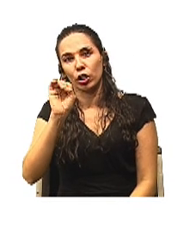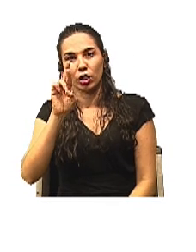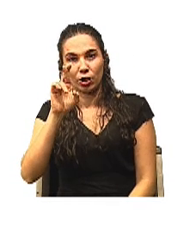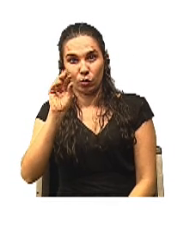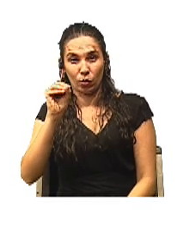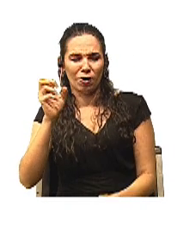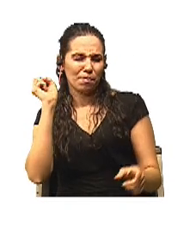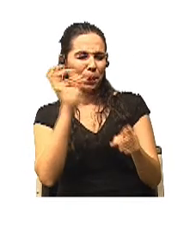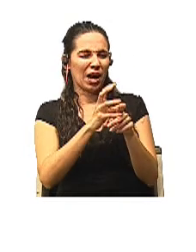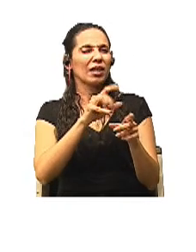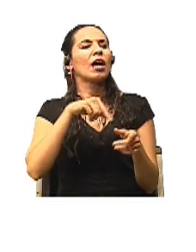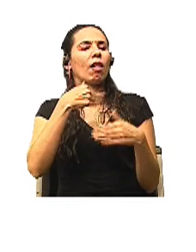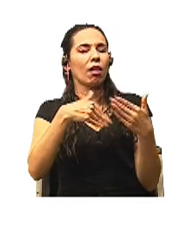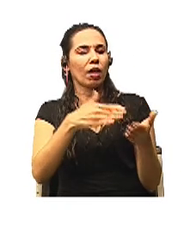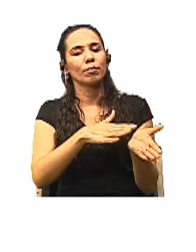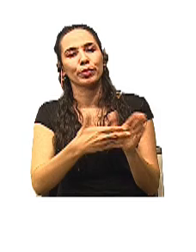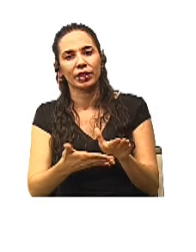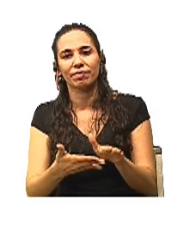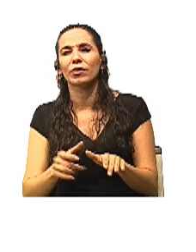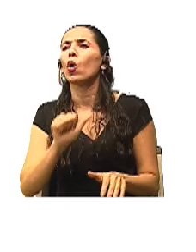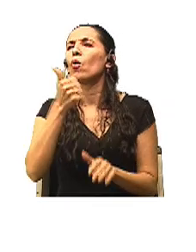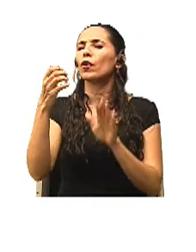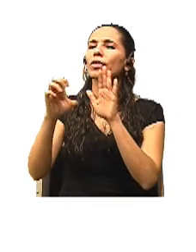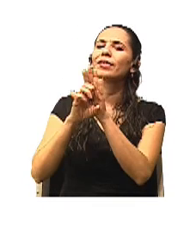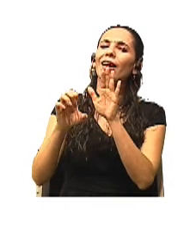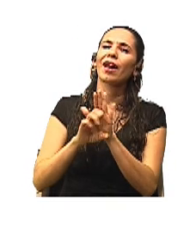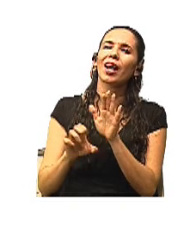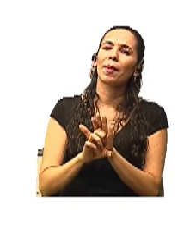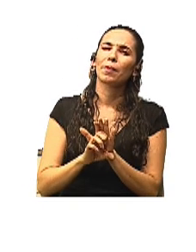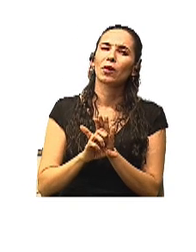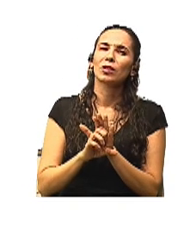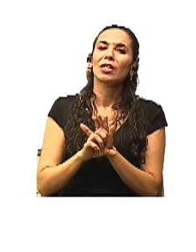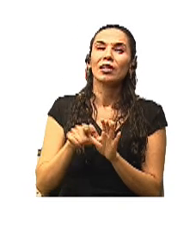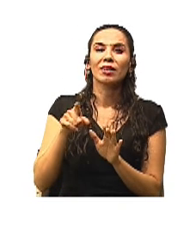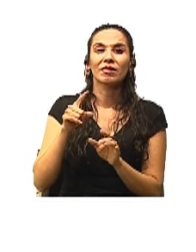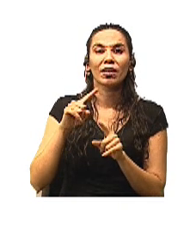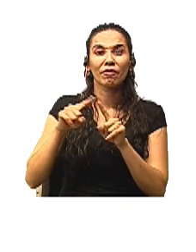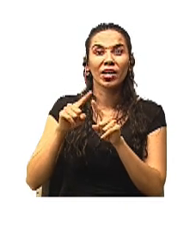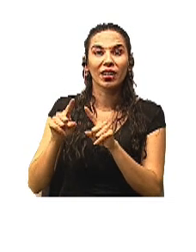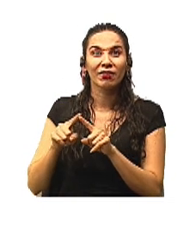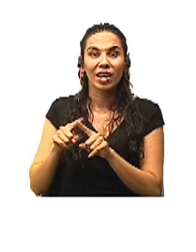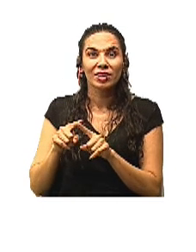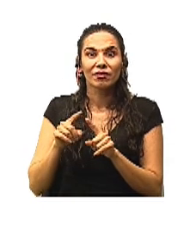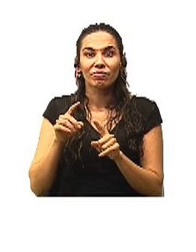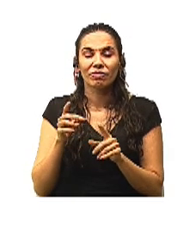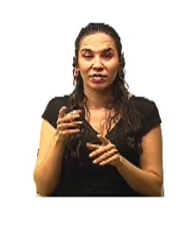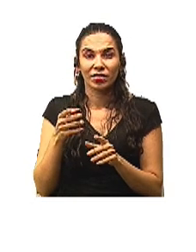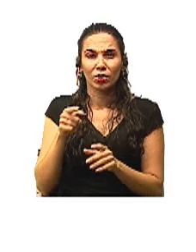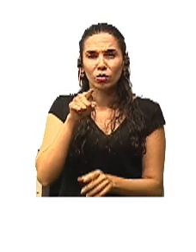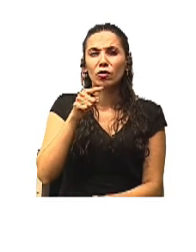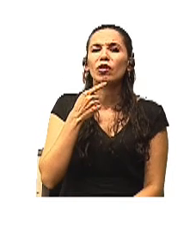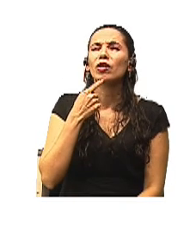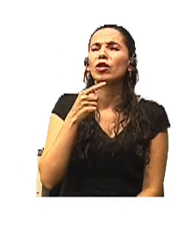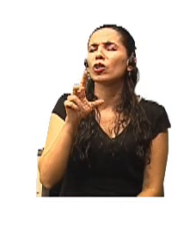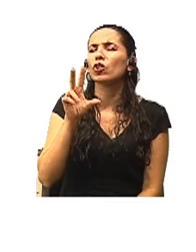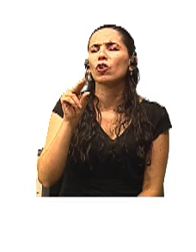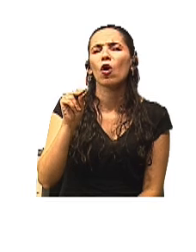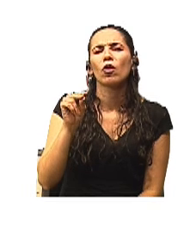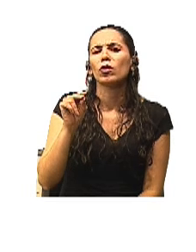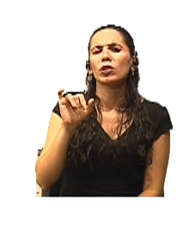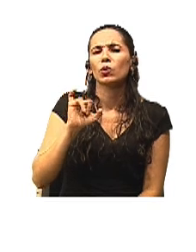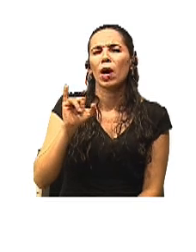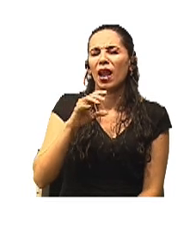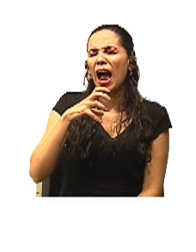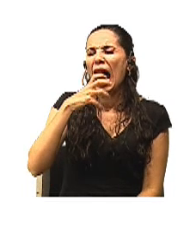También tenemos otros ejemplos en la mitología. ¿Han escuchado la frase, no seas manzana de la discordia?